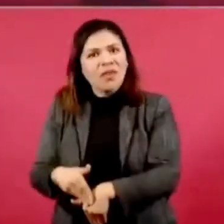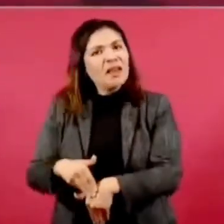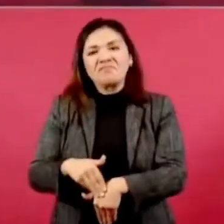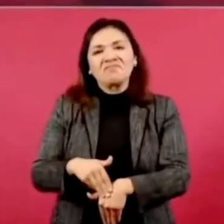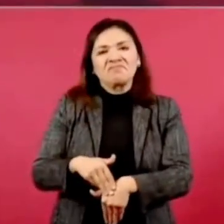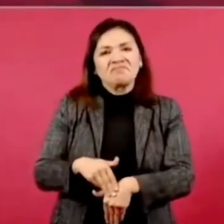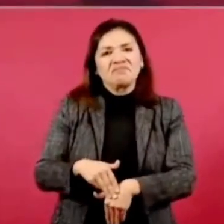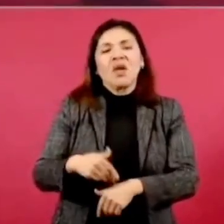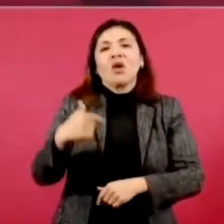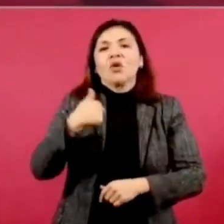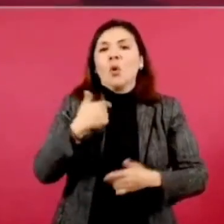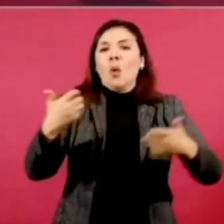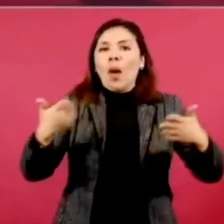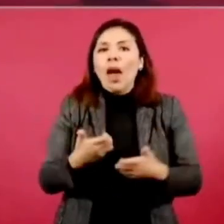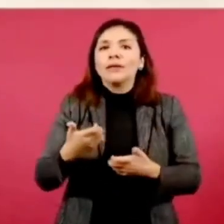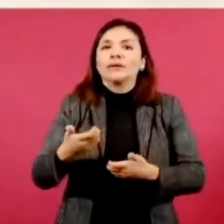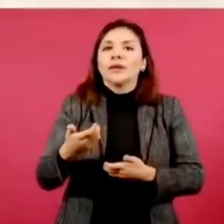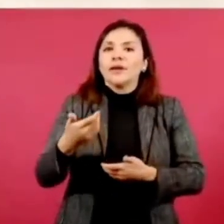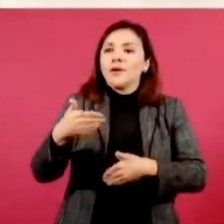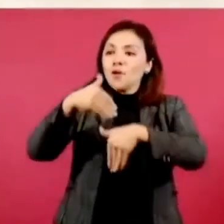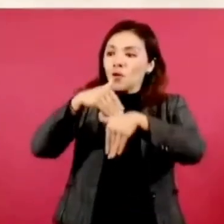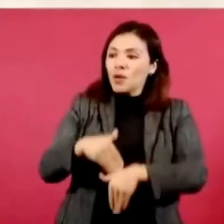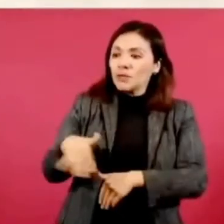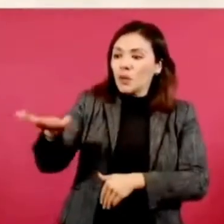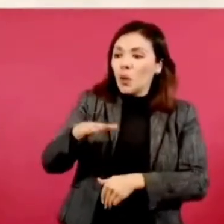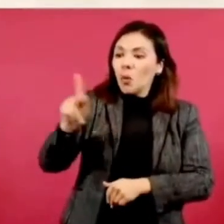mandar obedeciendo al pueblo, no,